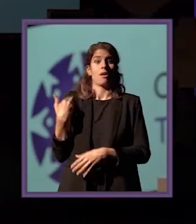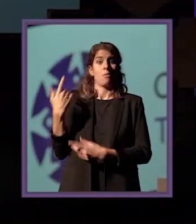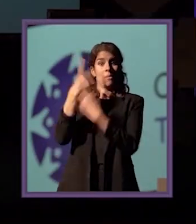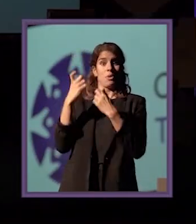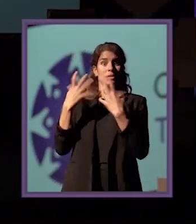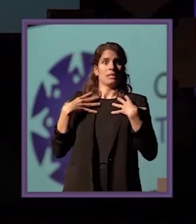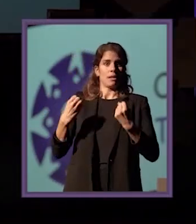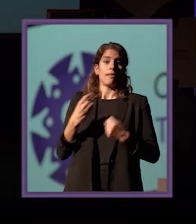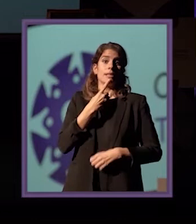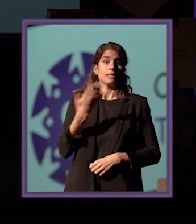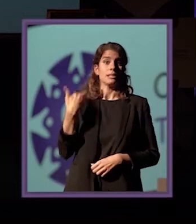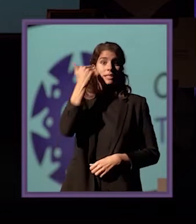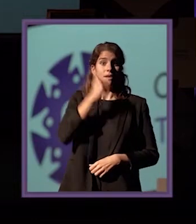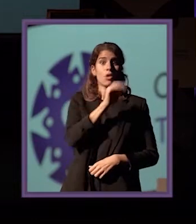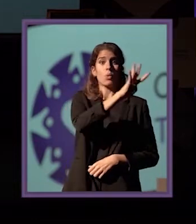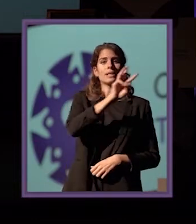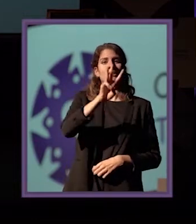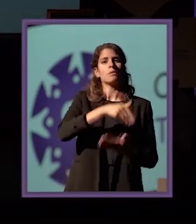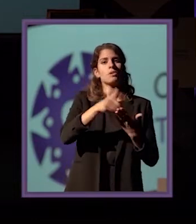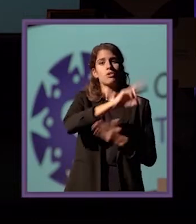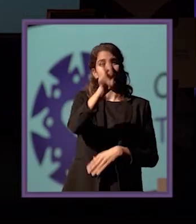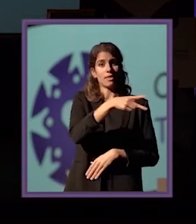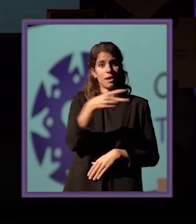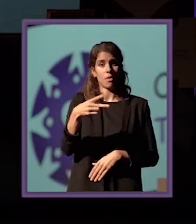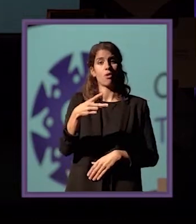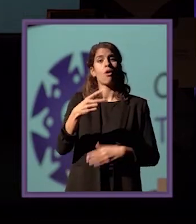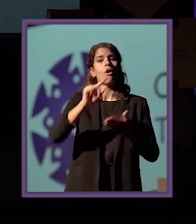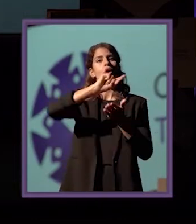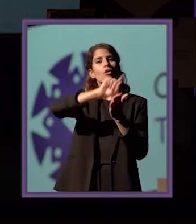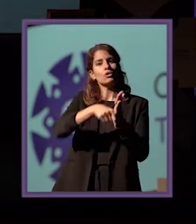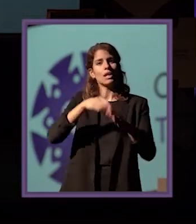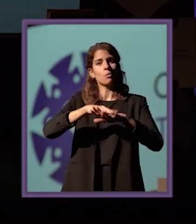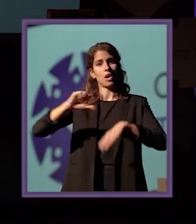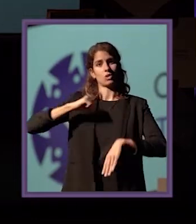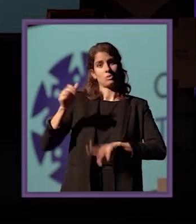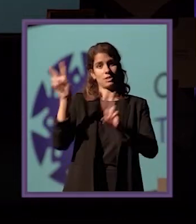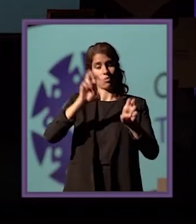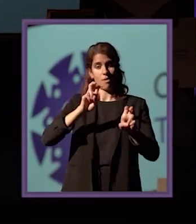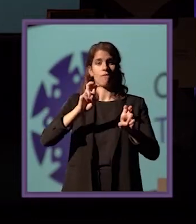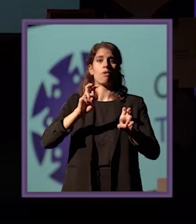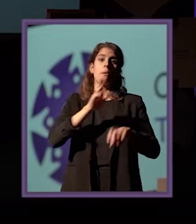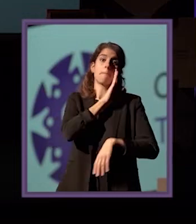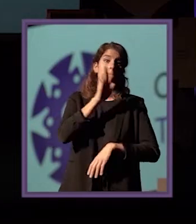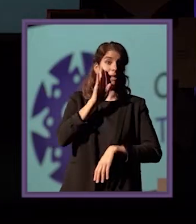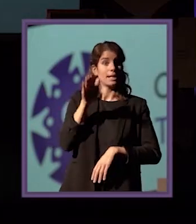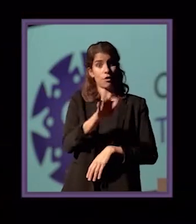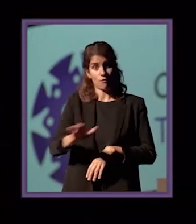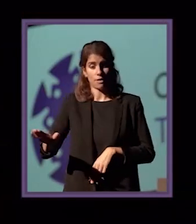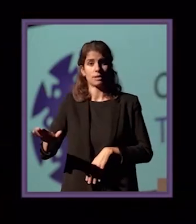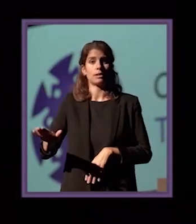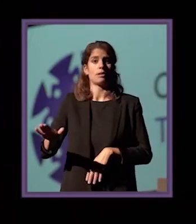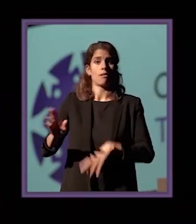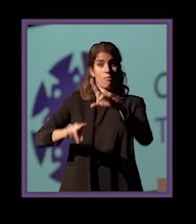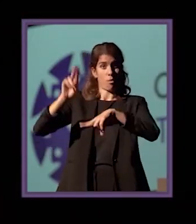pasado sábado, por 43 millones de euros, salían los pliegos para el nuevo hospital materno-infantil, para un hospital que da